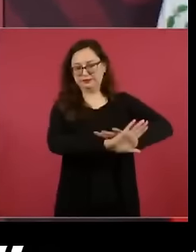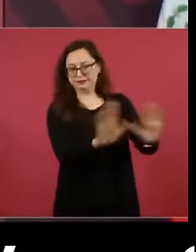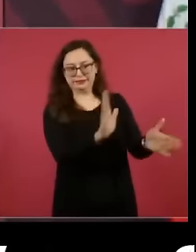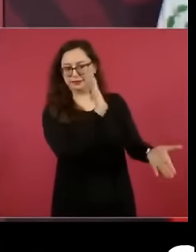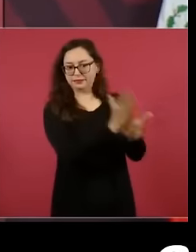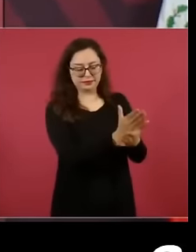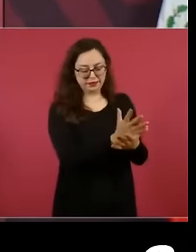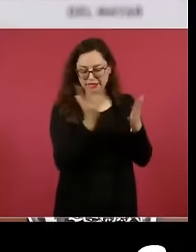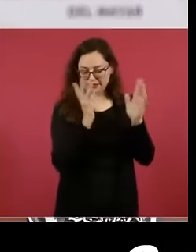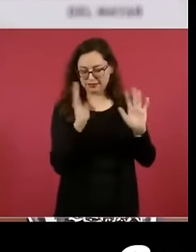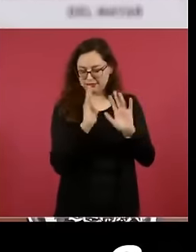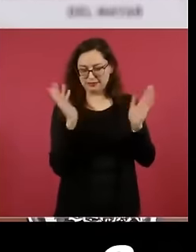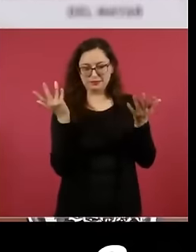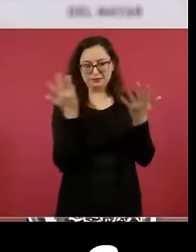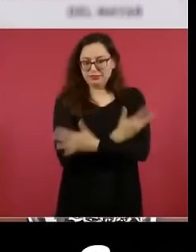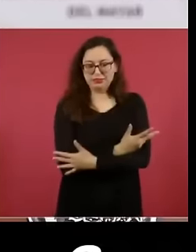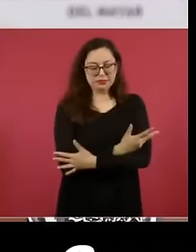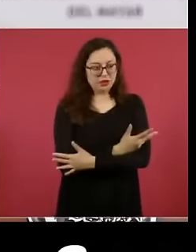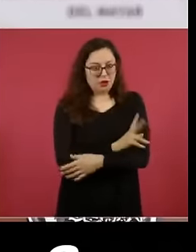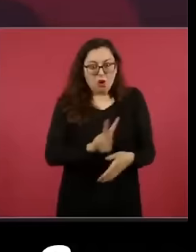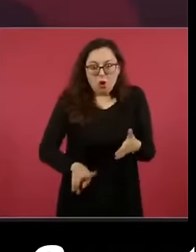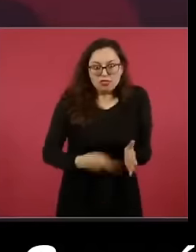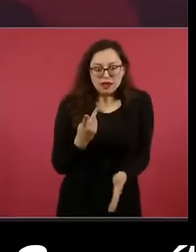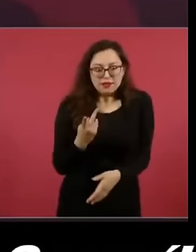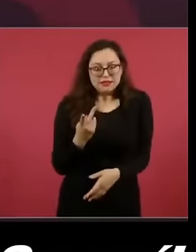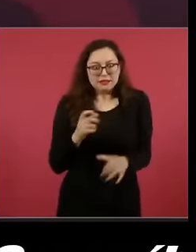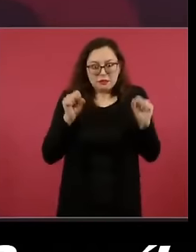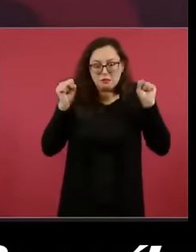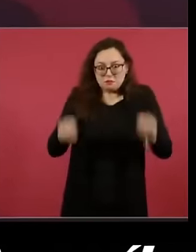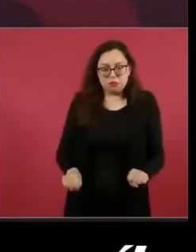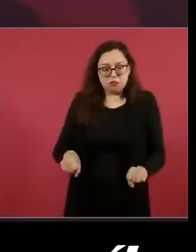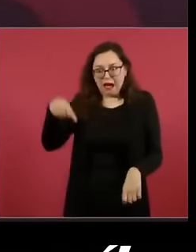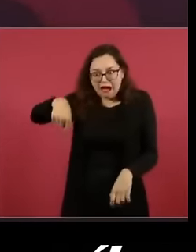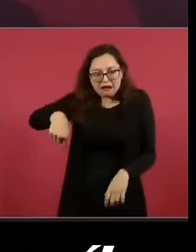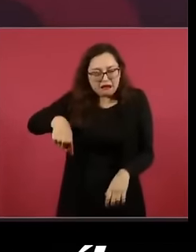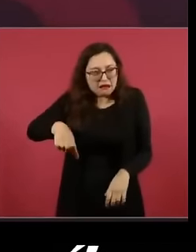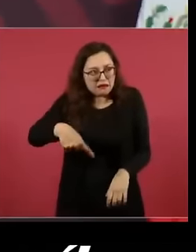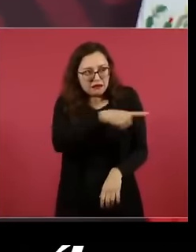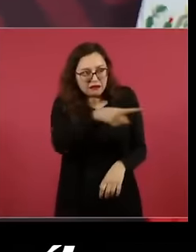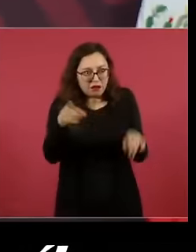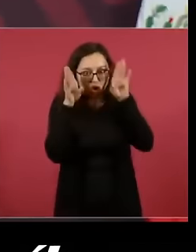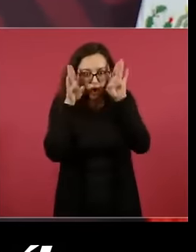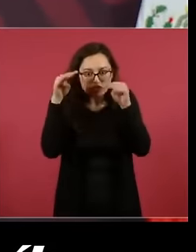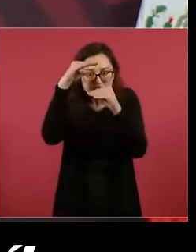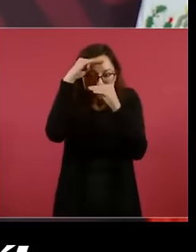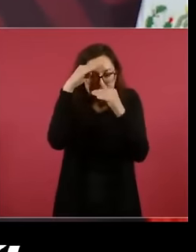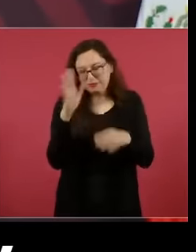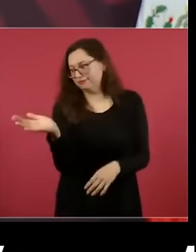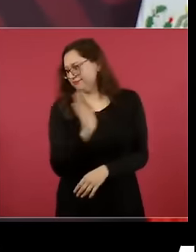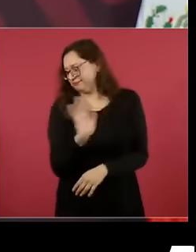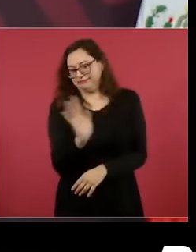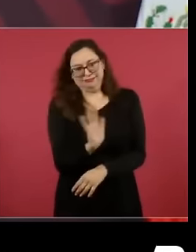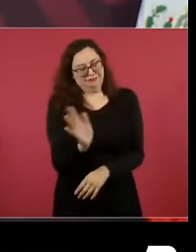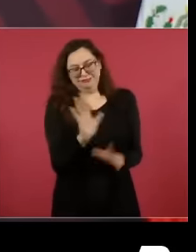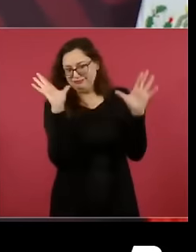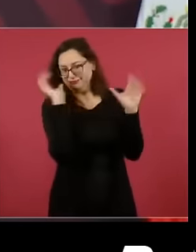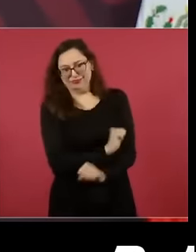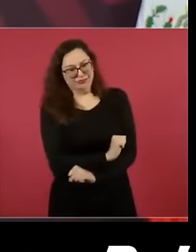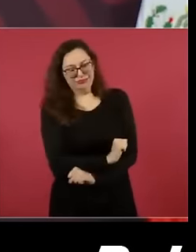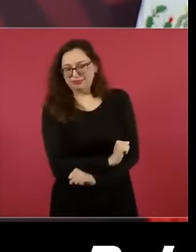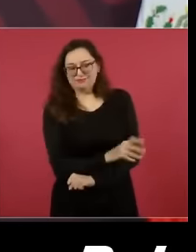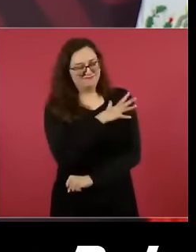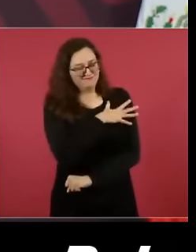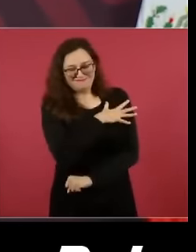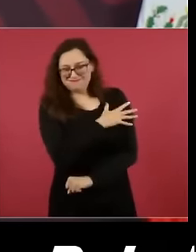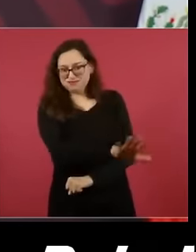remando gente Estaba todo lleno y tú te metías entre la gente para tratar de estar más cerca del presidente del grito de verdad te veo